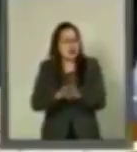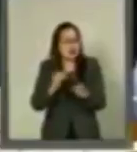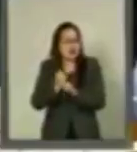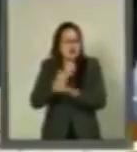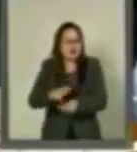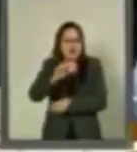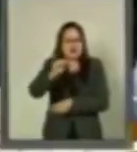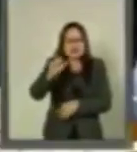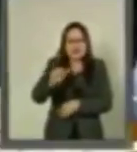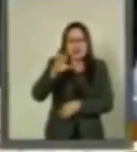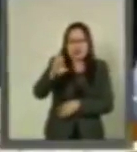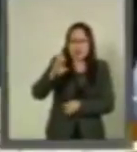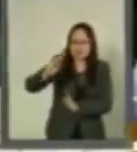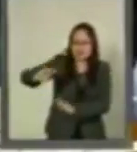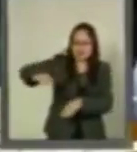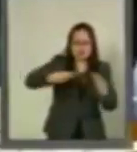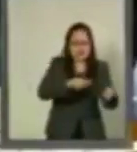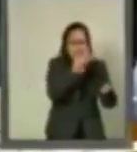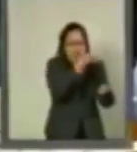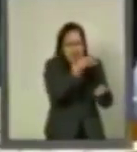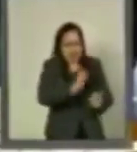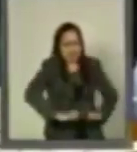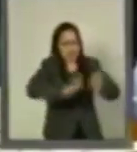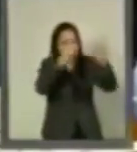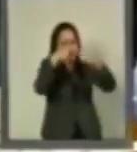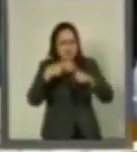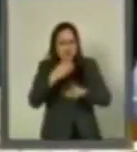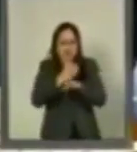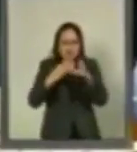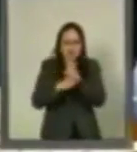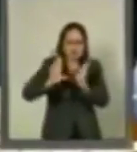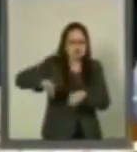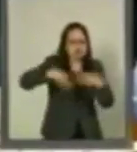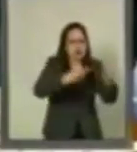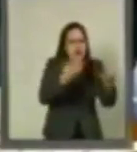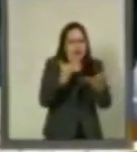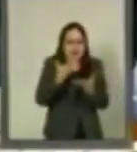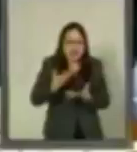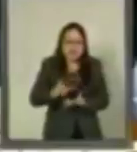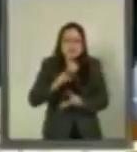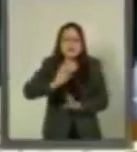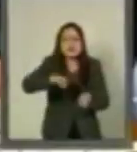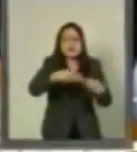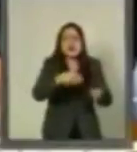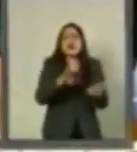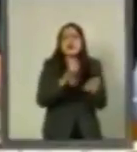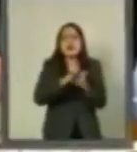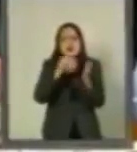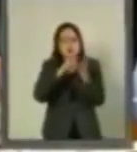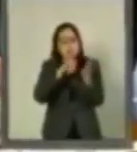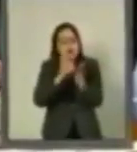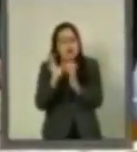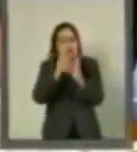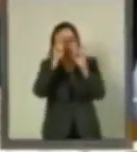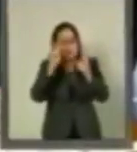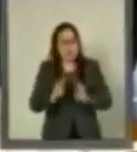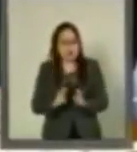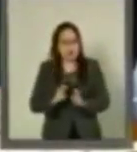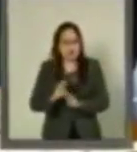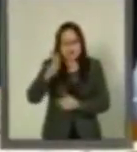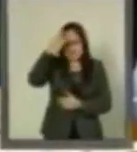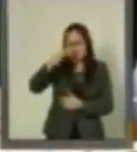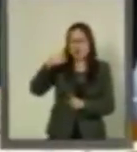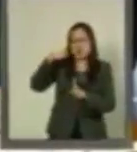SAE otorga esos bienes, genera esos bienes y establece esos temas. Señor,